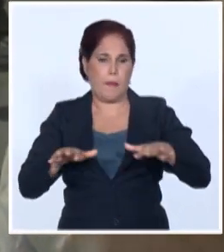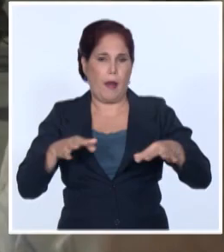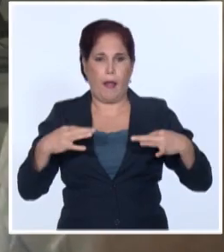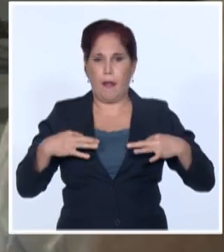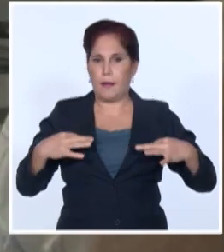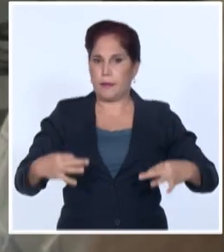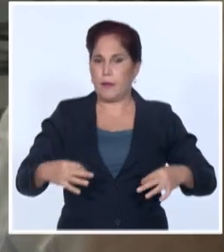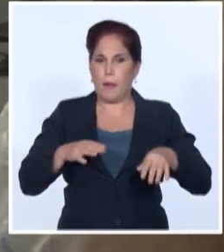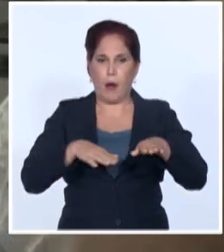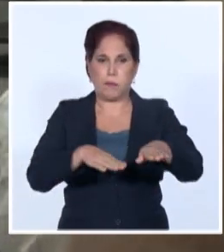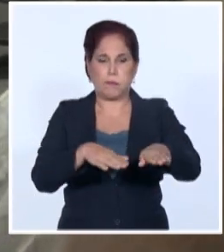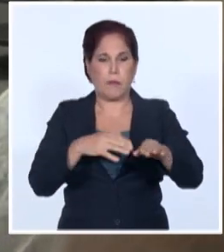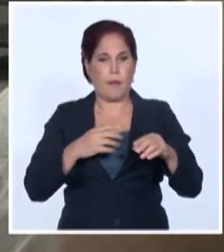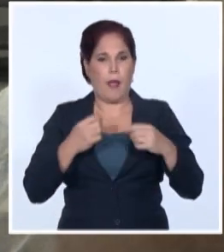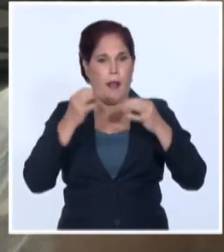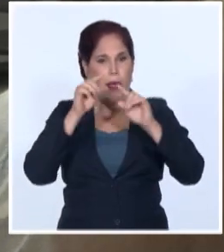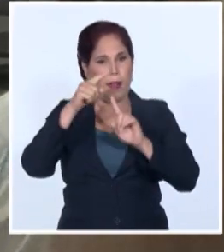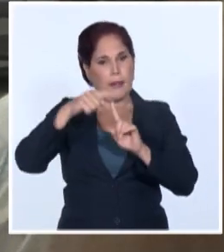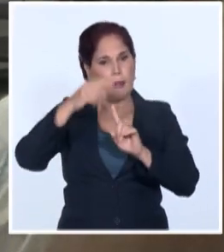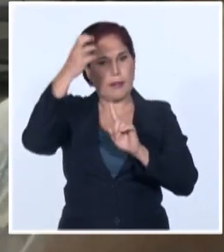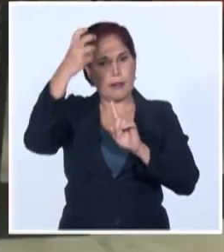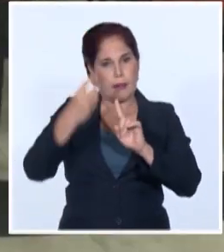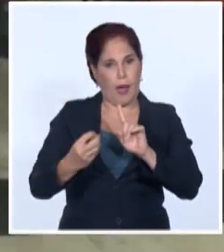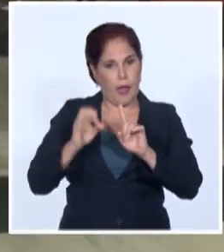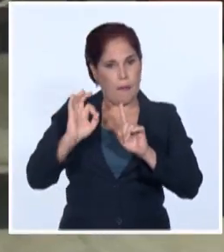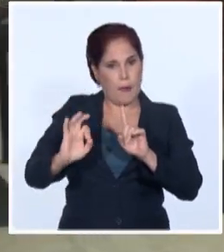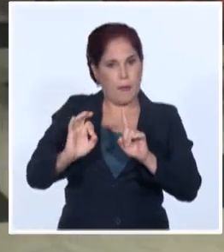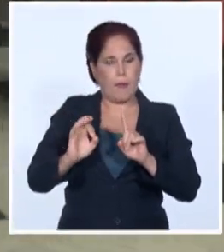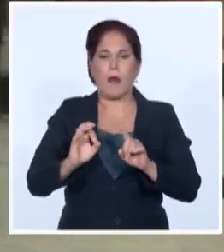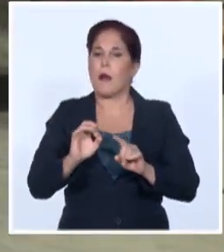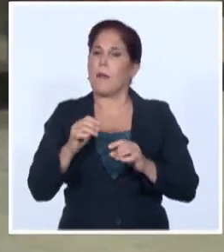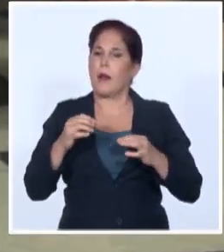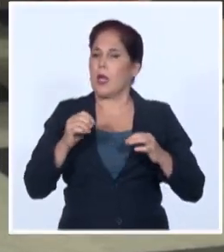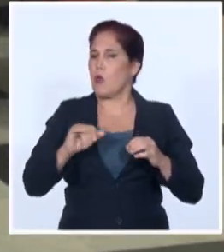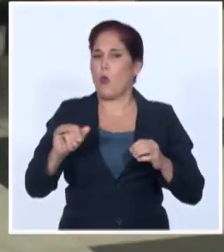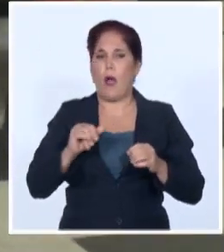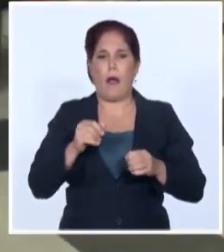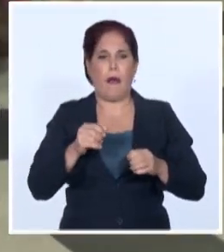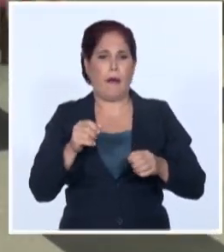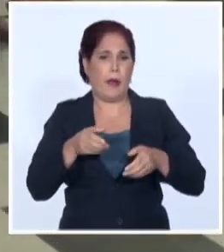que se está trabajando actualmente, con propuestas de pesqueros,